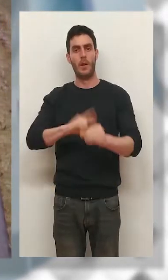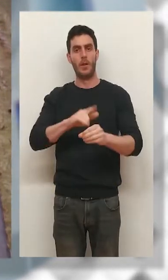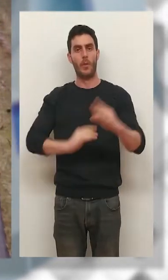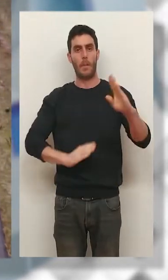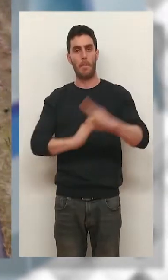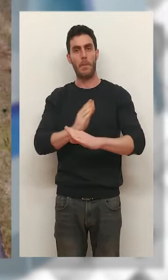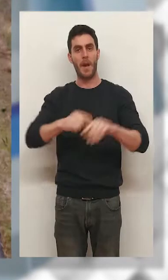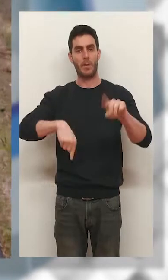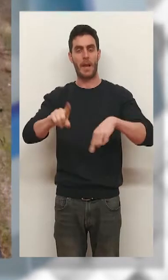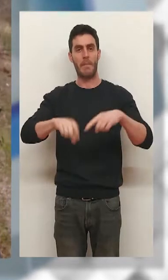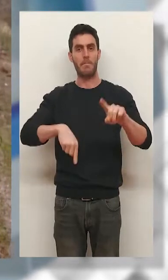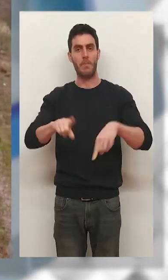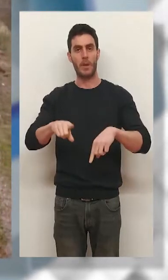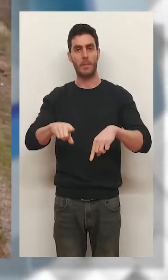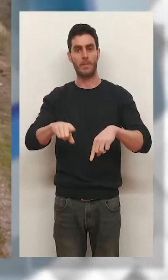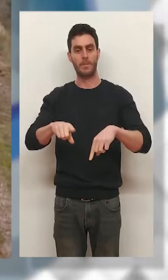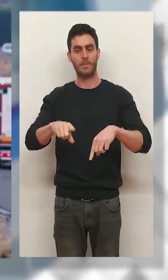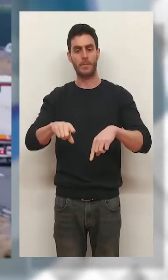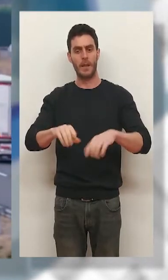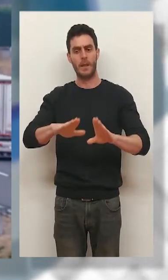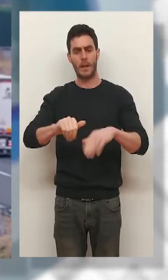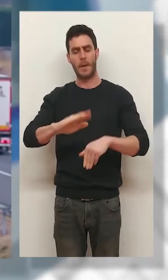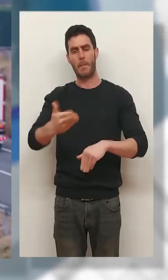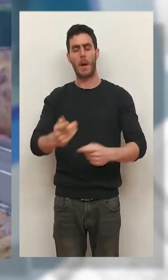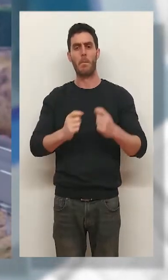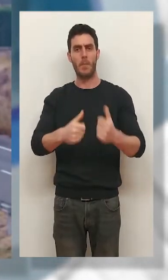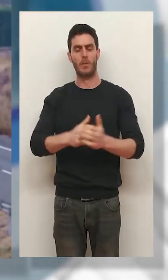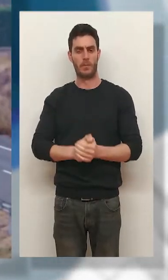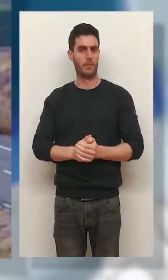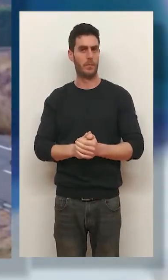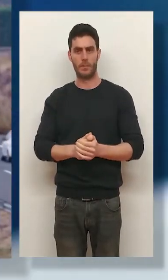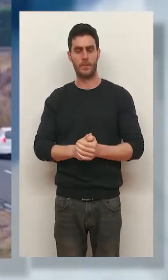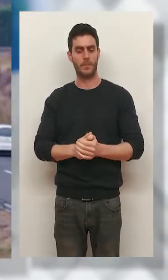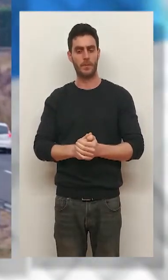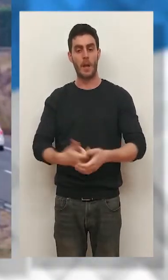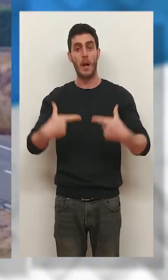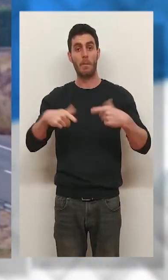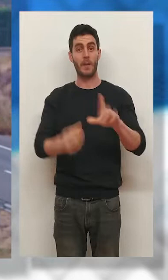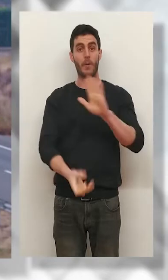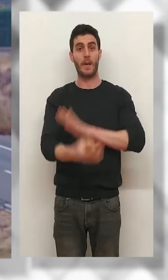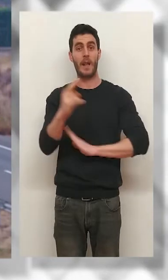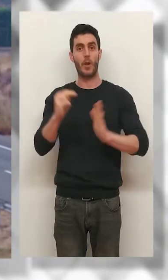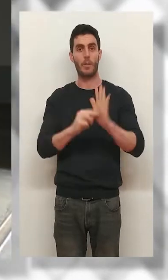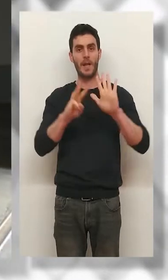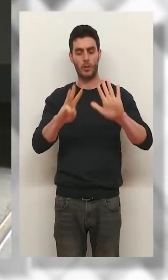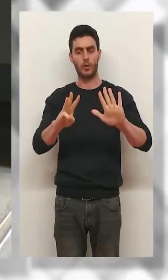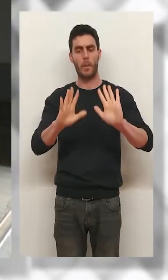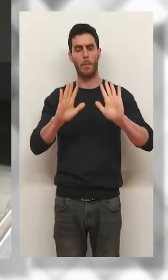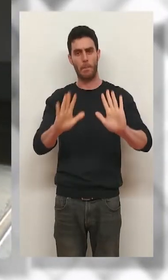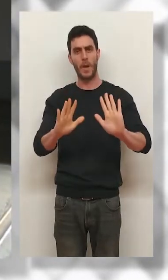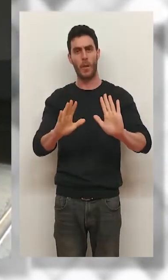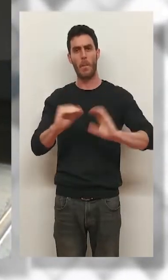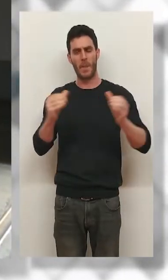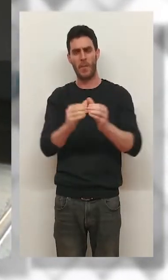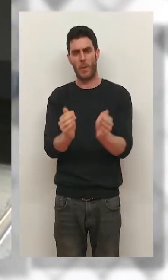un paro en el sector del transporte de mercancías que apenas ha tenido repercusión. Es una plataforma que fue creada en 2008, pero es